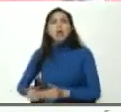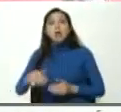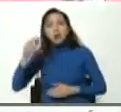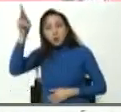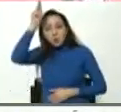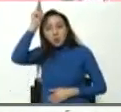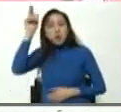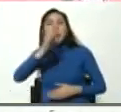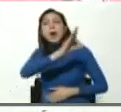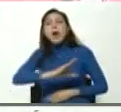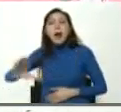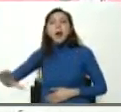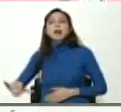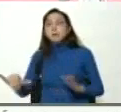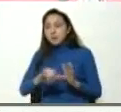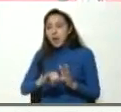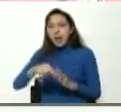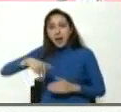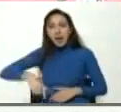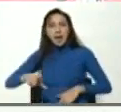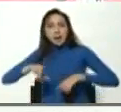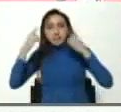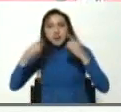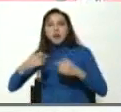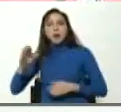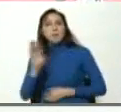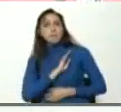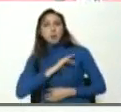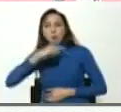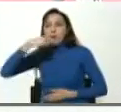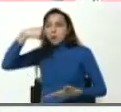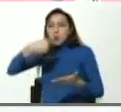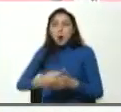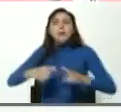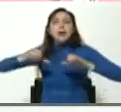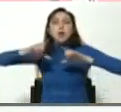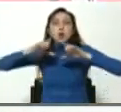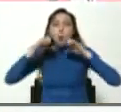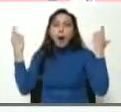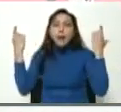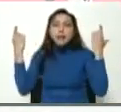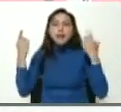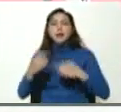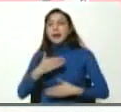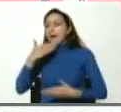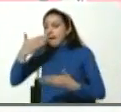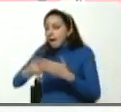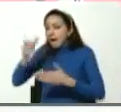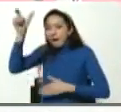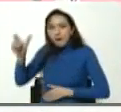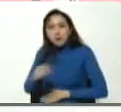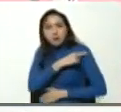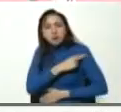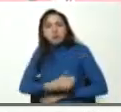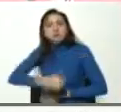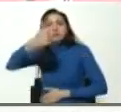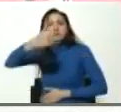tierra del agua y naiguatá y desbarata el estado la guaira gracias a garcía carneiro